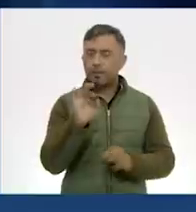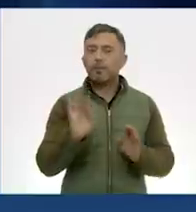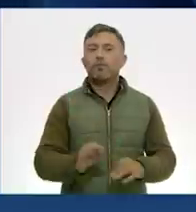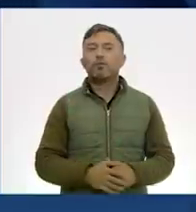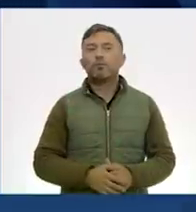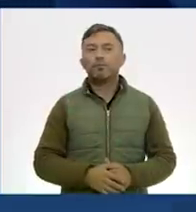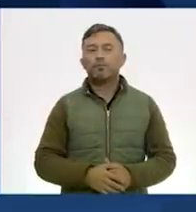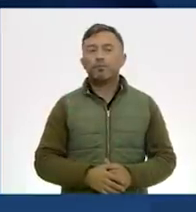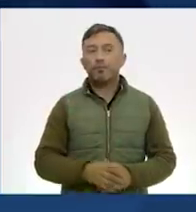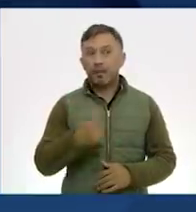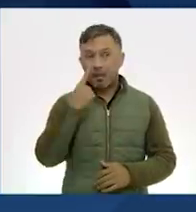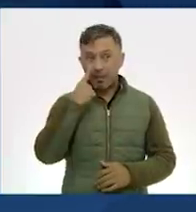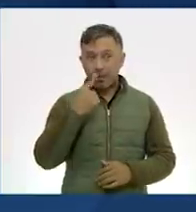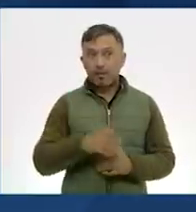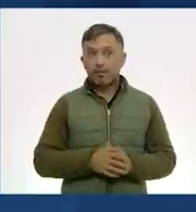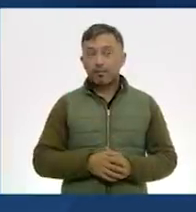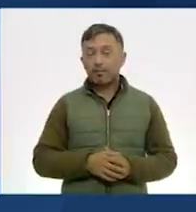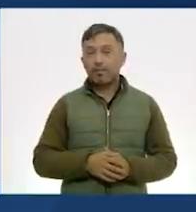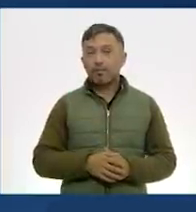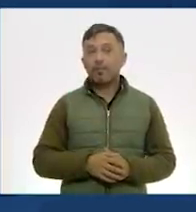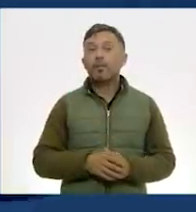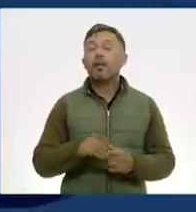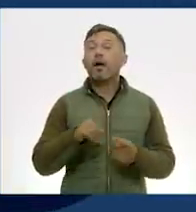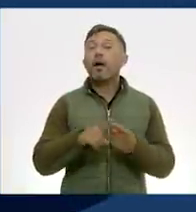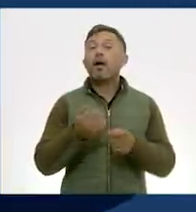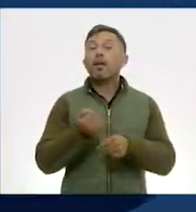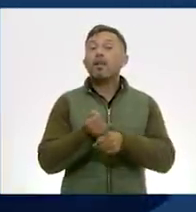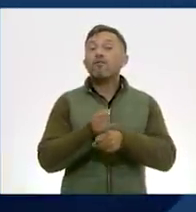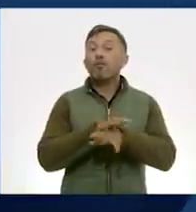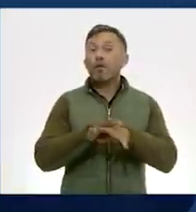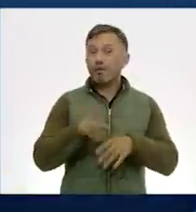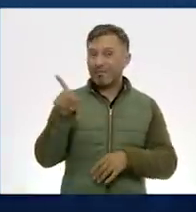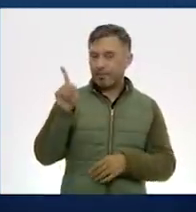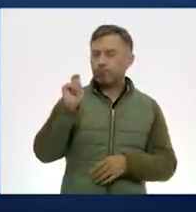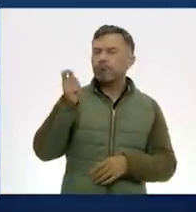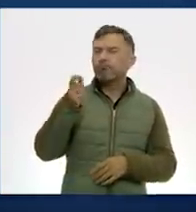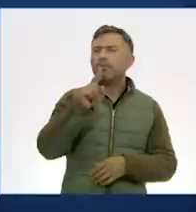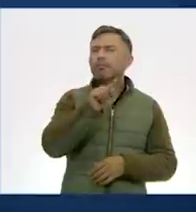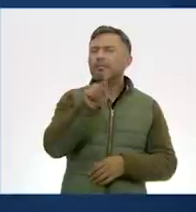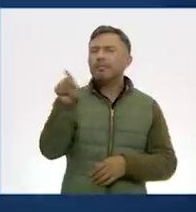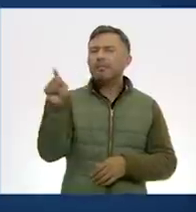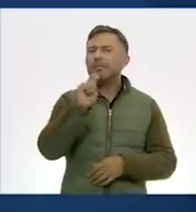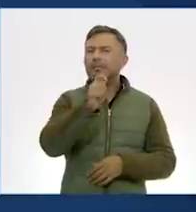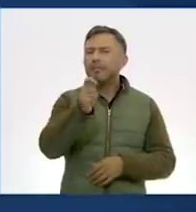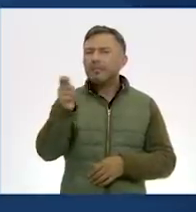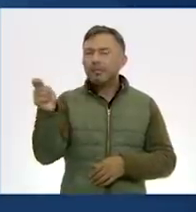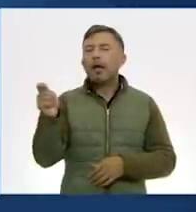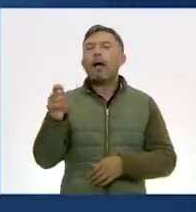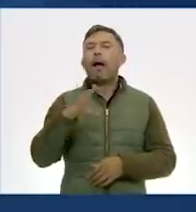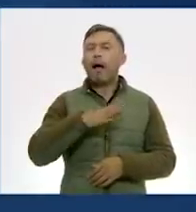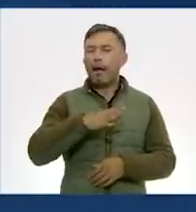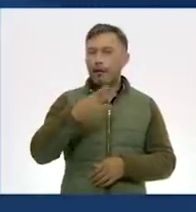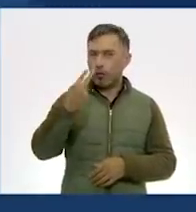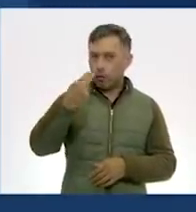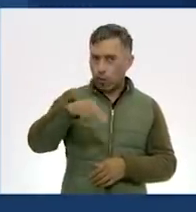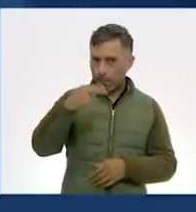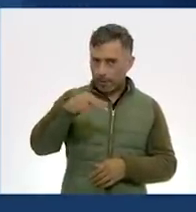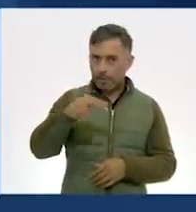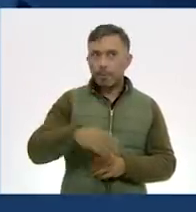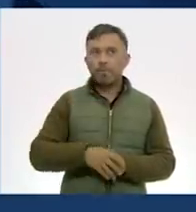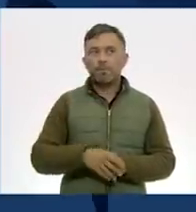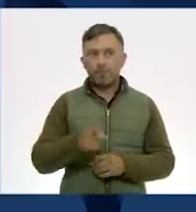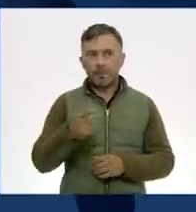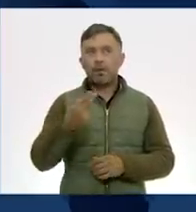Ahora tenemos una información sobre ellos y Ajá. también tenemos sus nombres. Sus nombres. Aquí tenemos